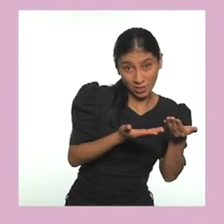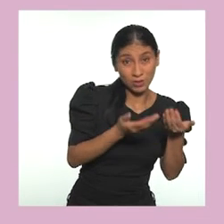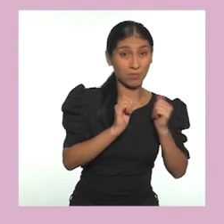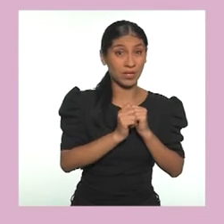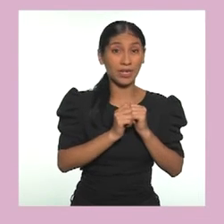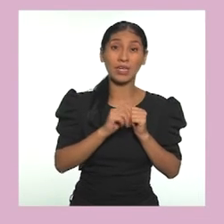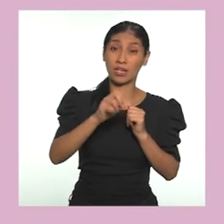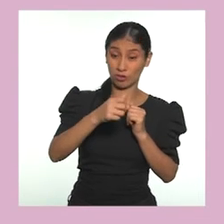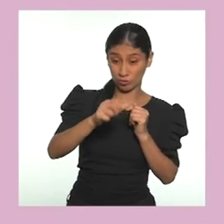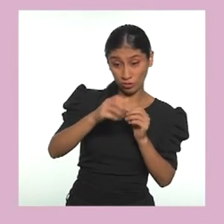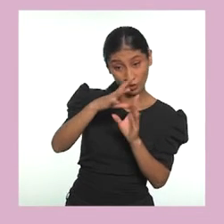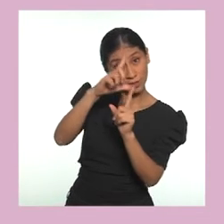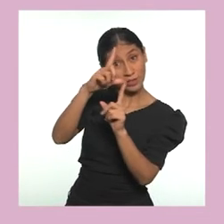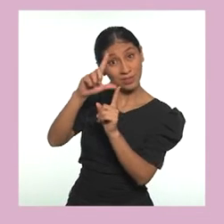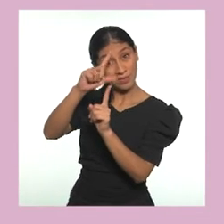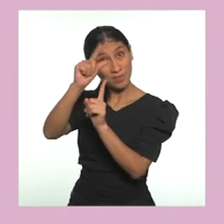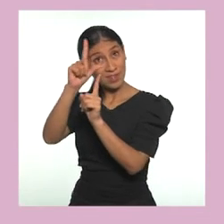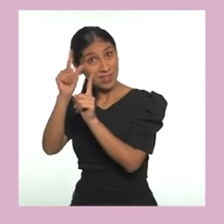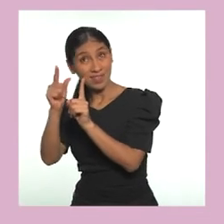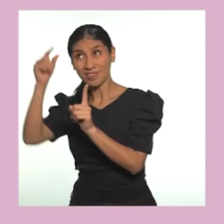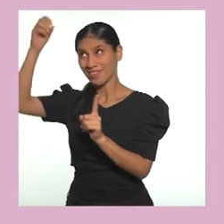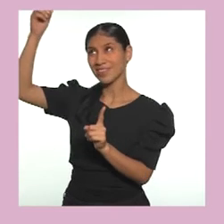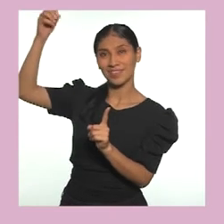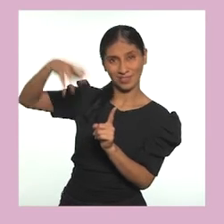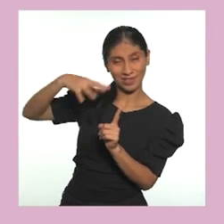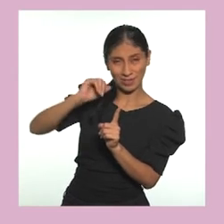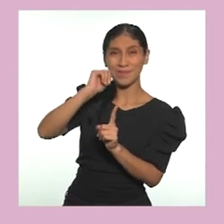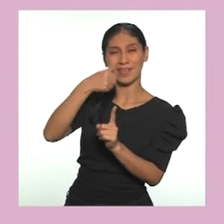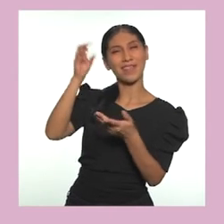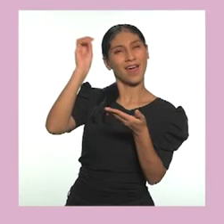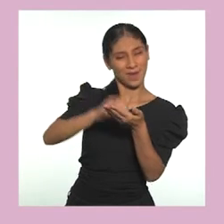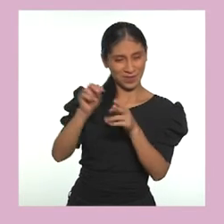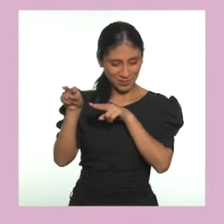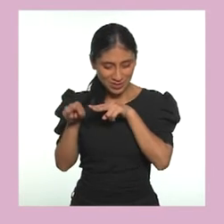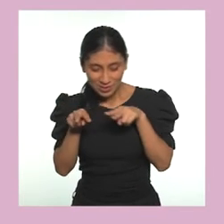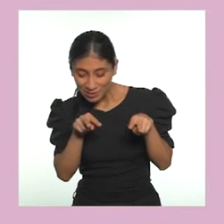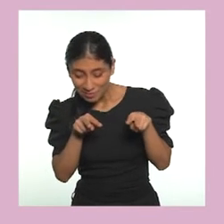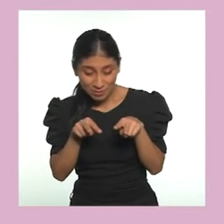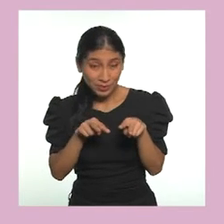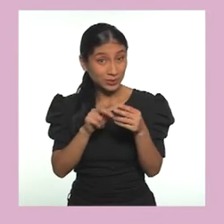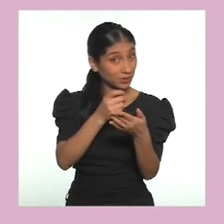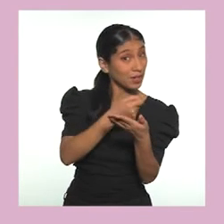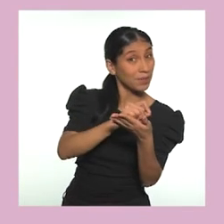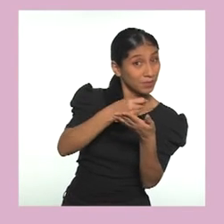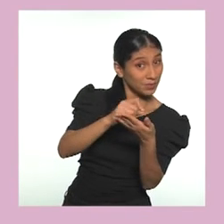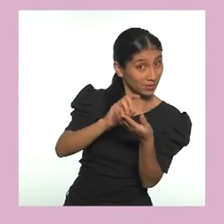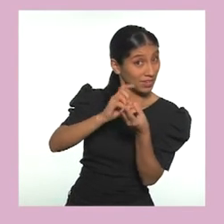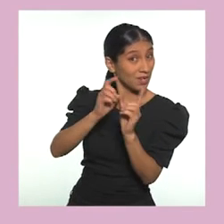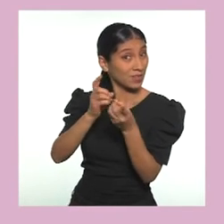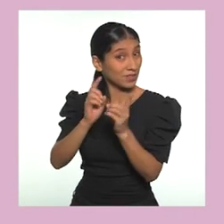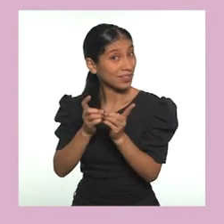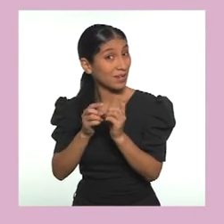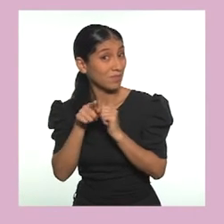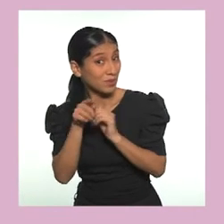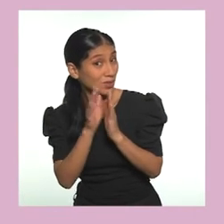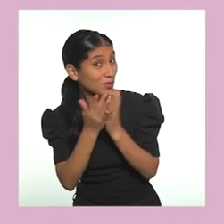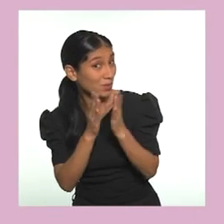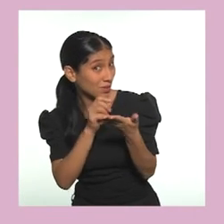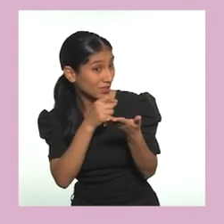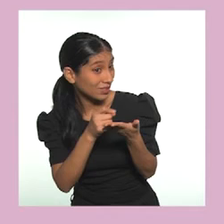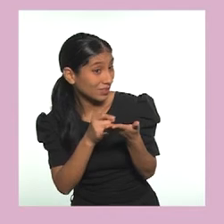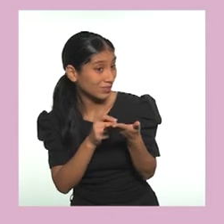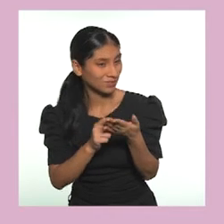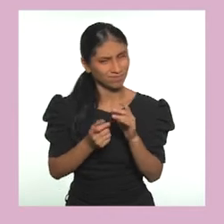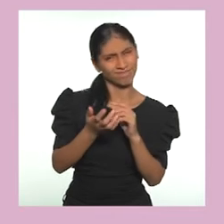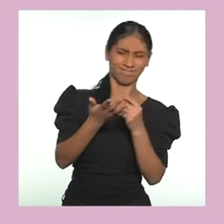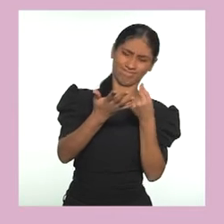le caiga sol a las demás. Y volvemos a verlas mañana. ¿Apuntaste los cambios en tu